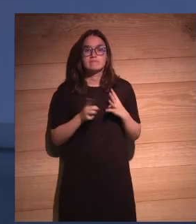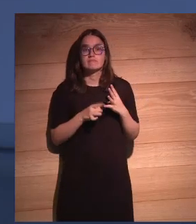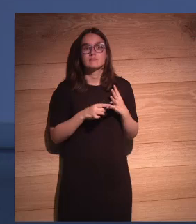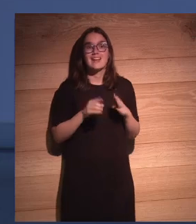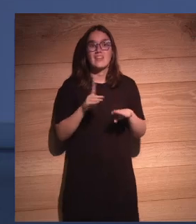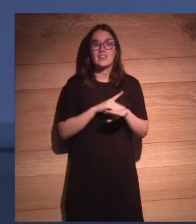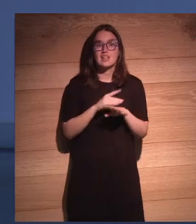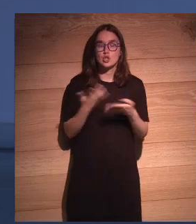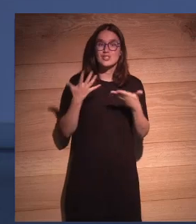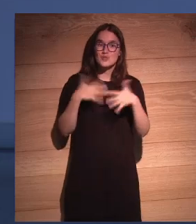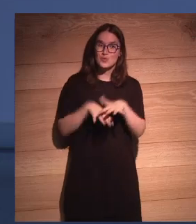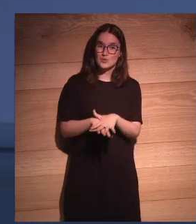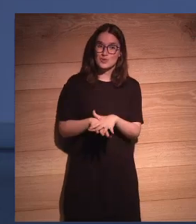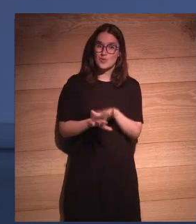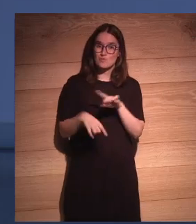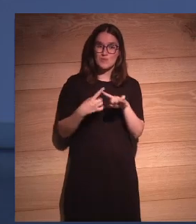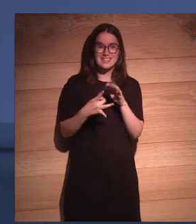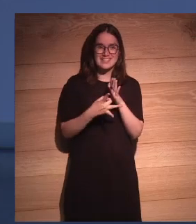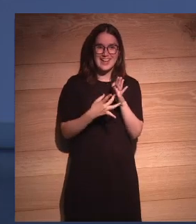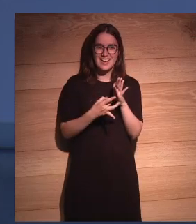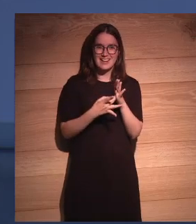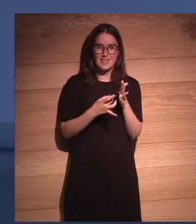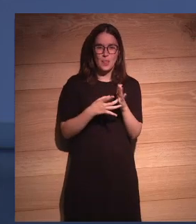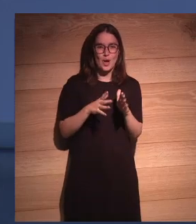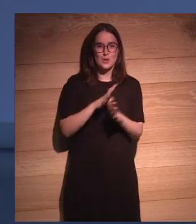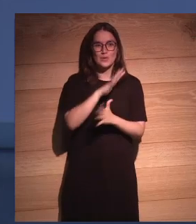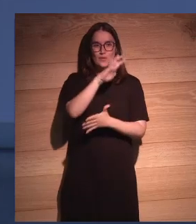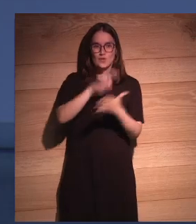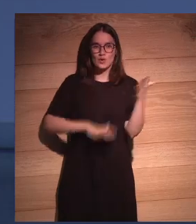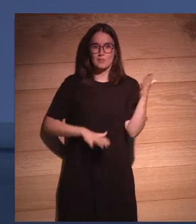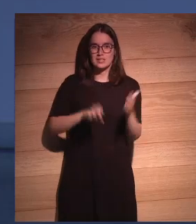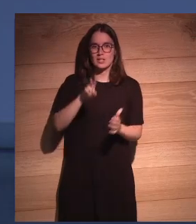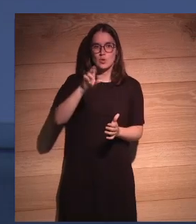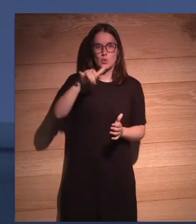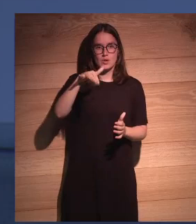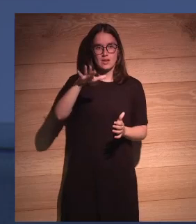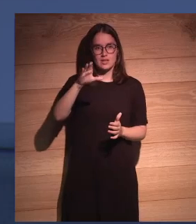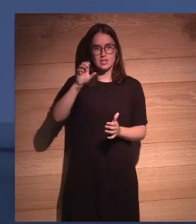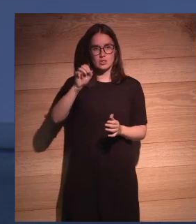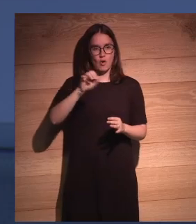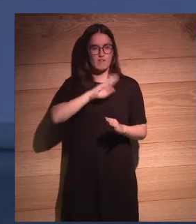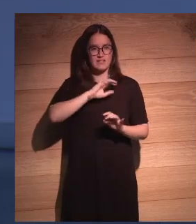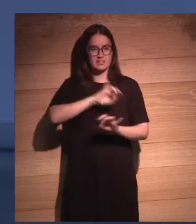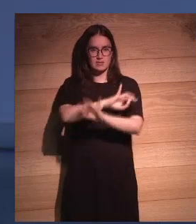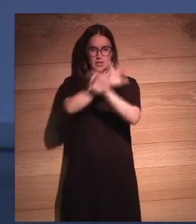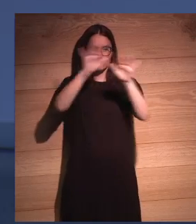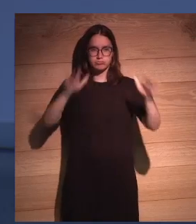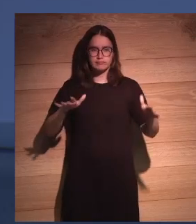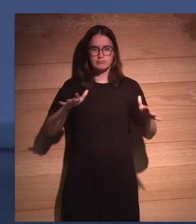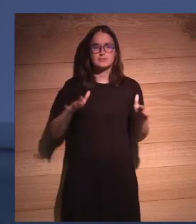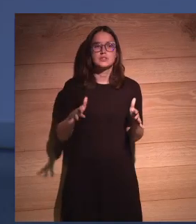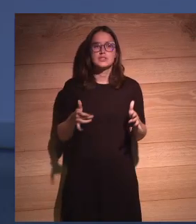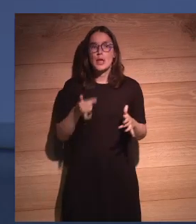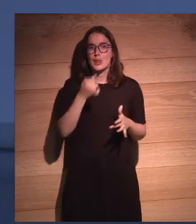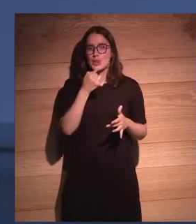Datos inclusivos y de calidad. Hay informes de la UNESCO bastante clarificadores en los